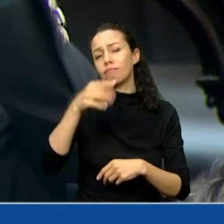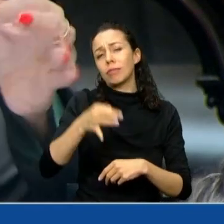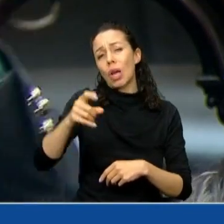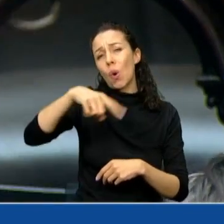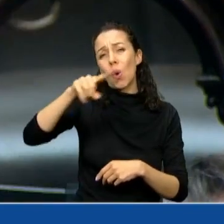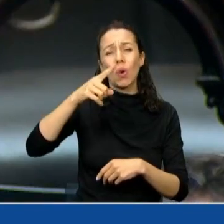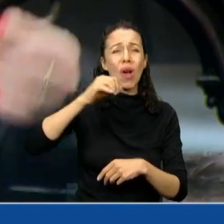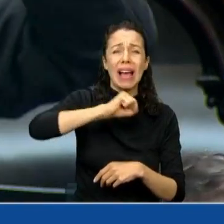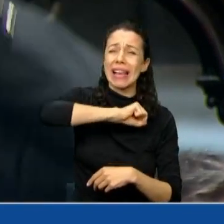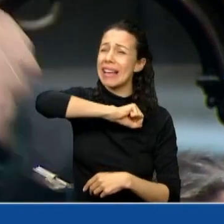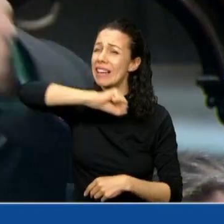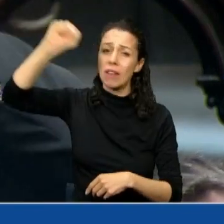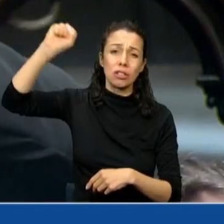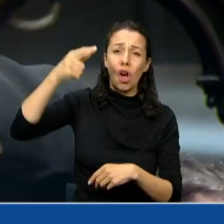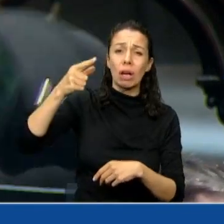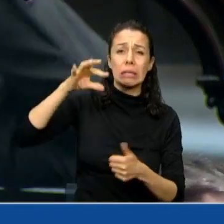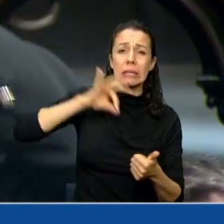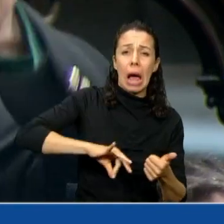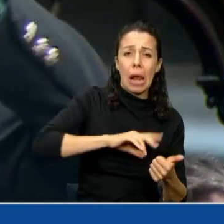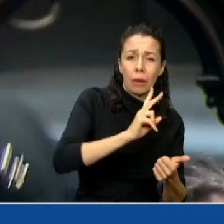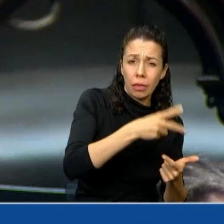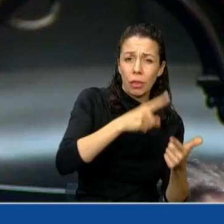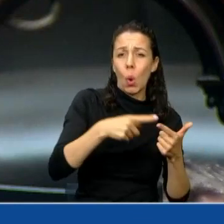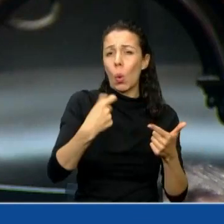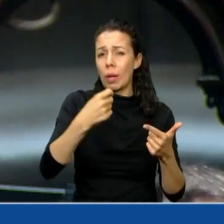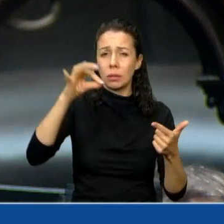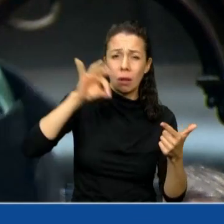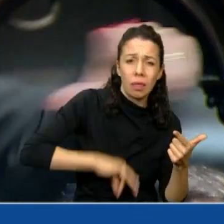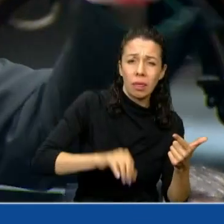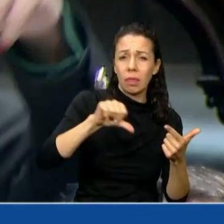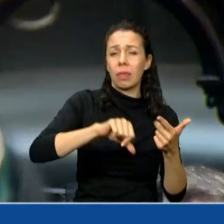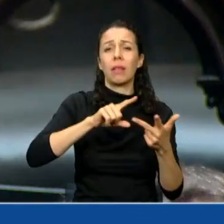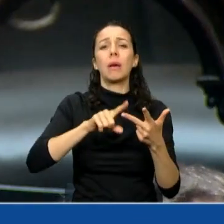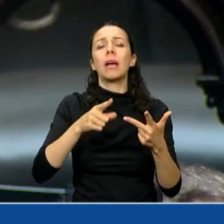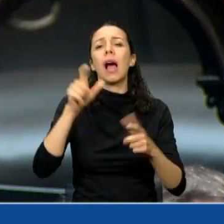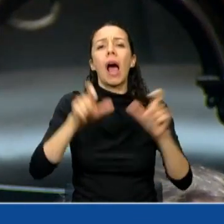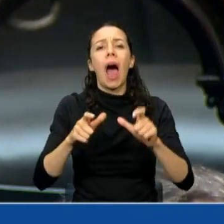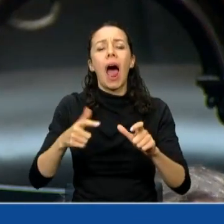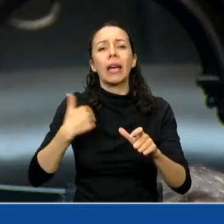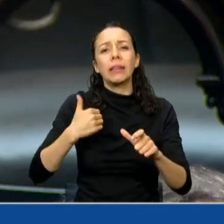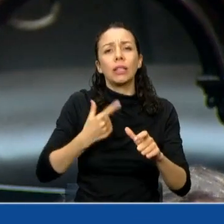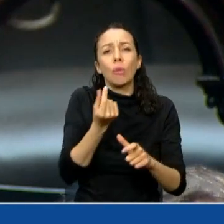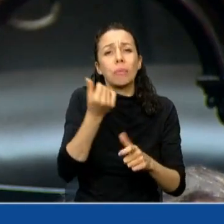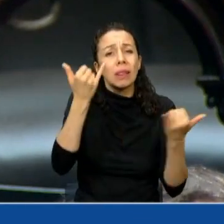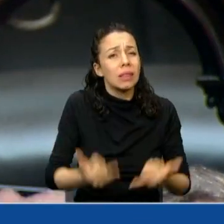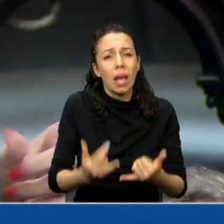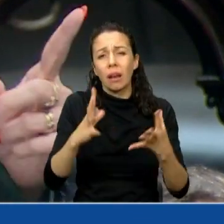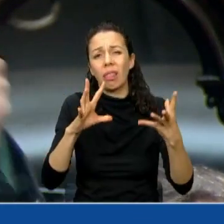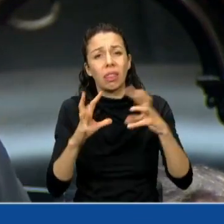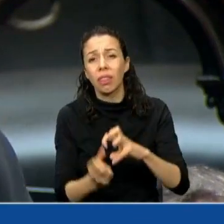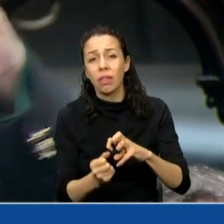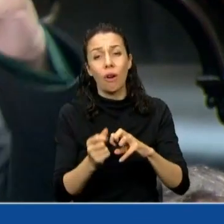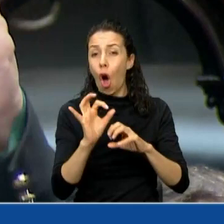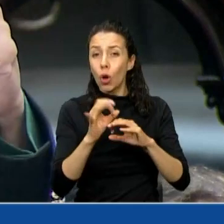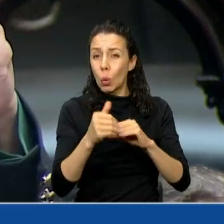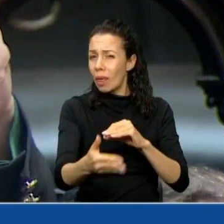que va a licuar los salarios, las jubilaciones, el patrimonio de los argentinos, ni bien pasen las elecciones de octubre. Y no fueron capaces